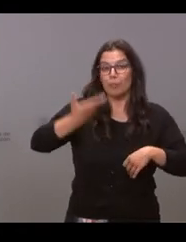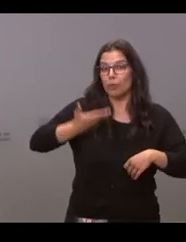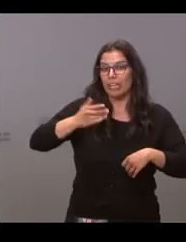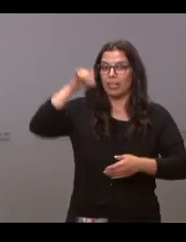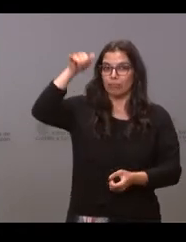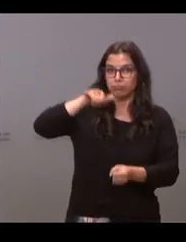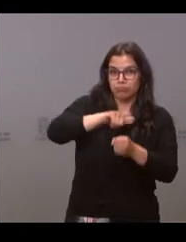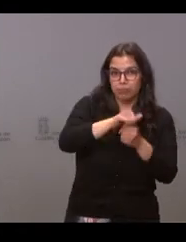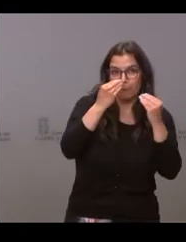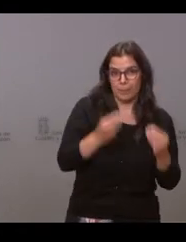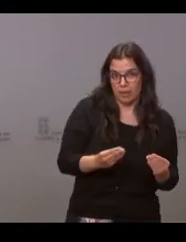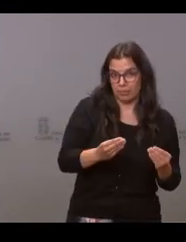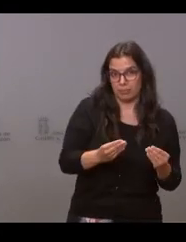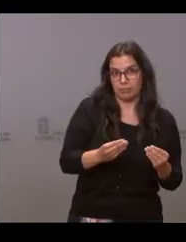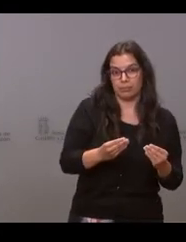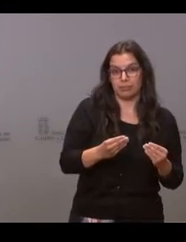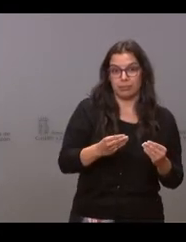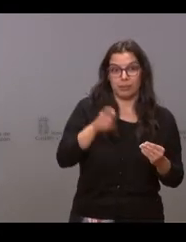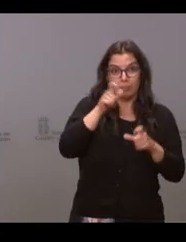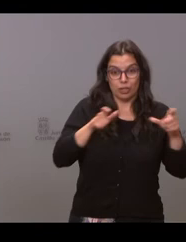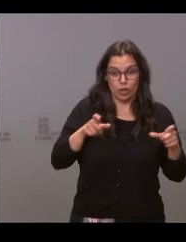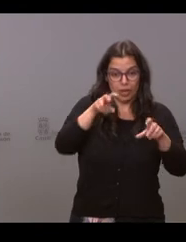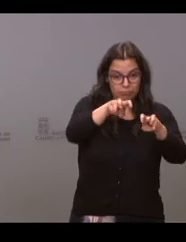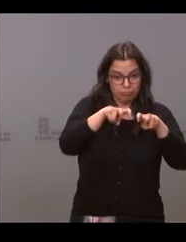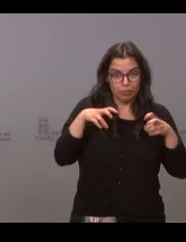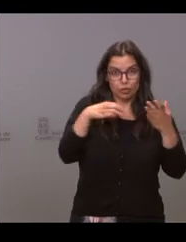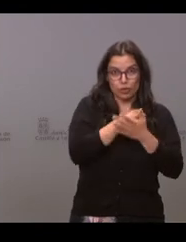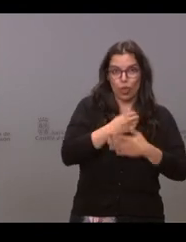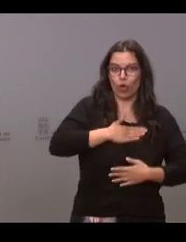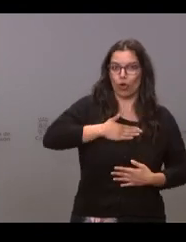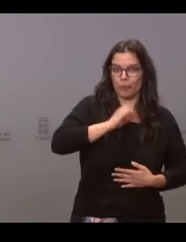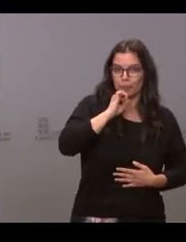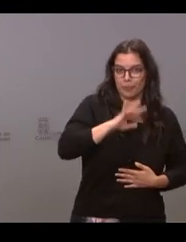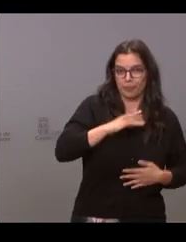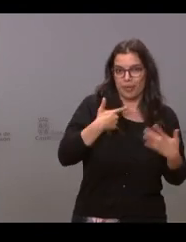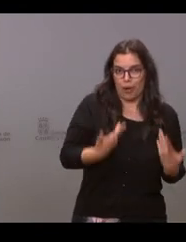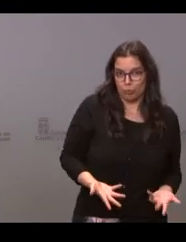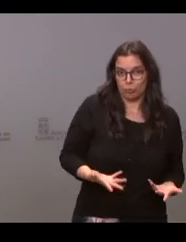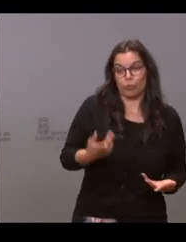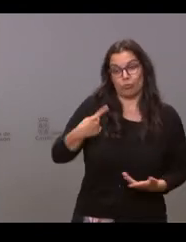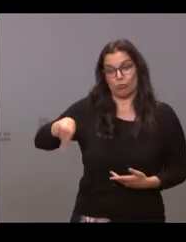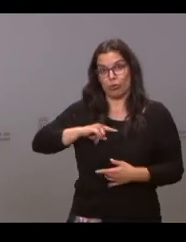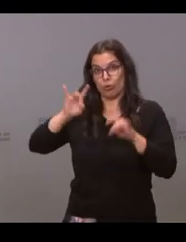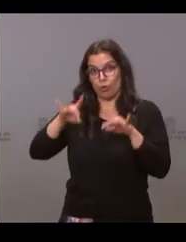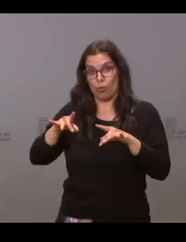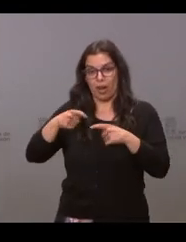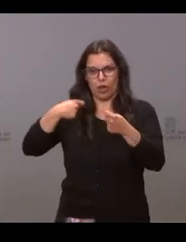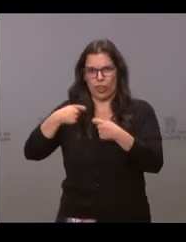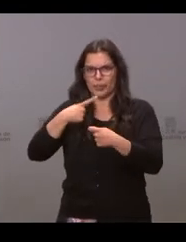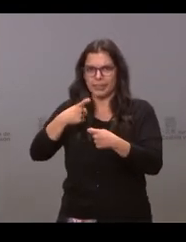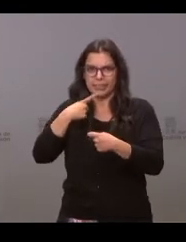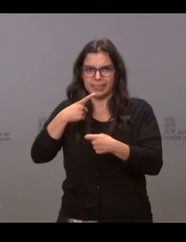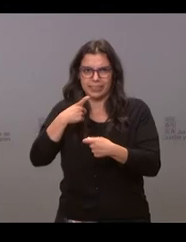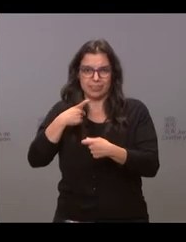y los pasajeros estamos profundamente satisfechos de haber llegado a este acuerdo y